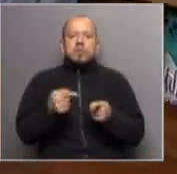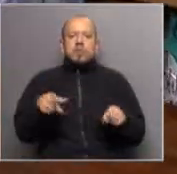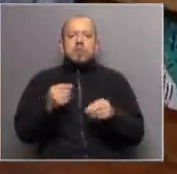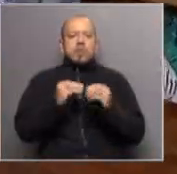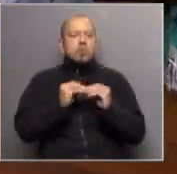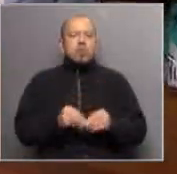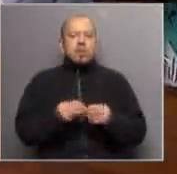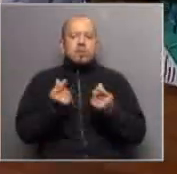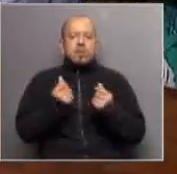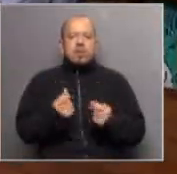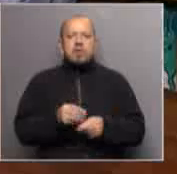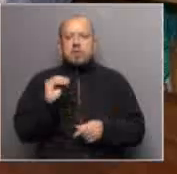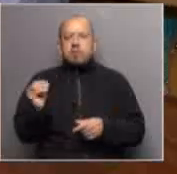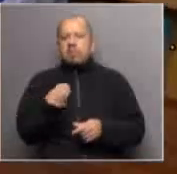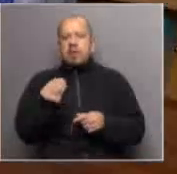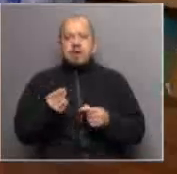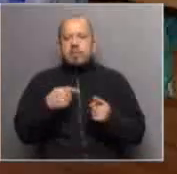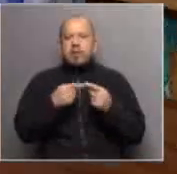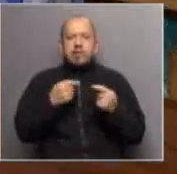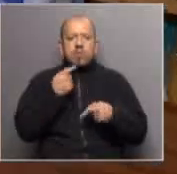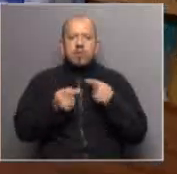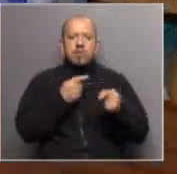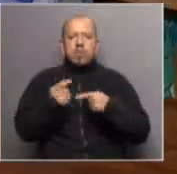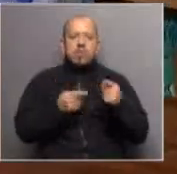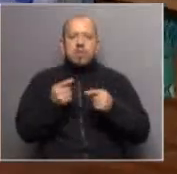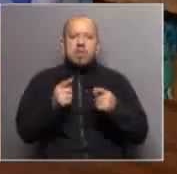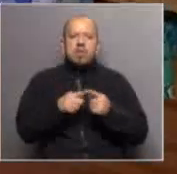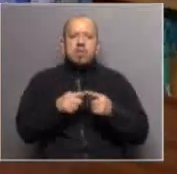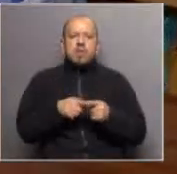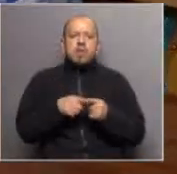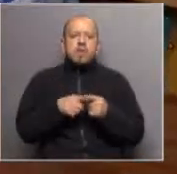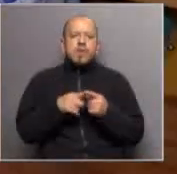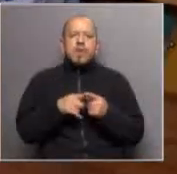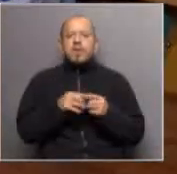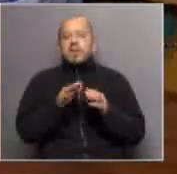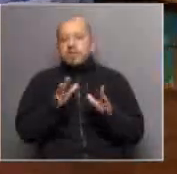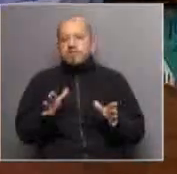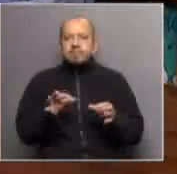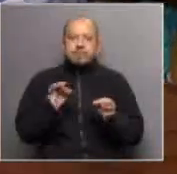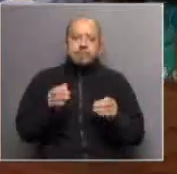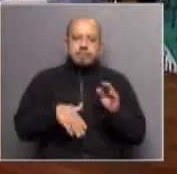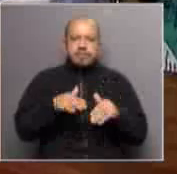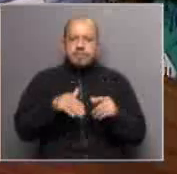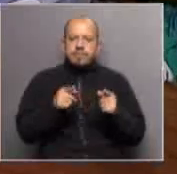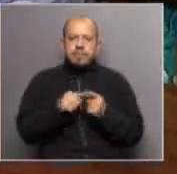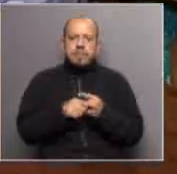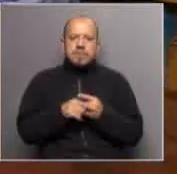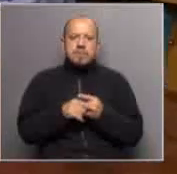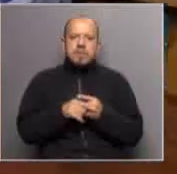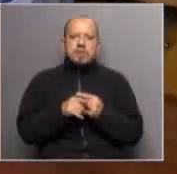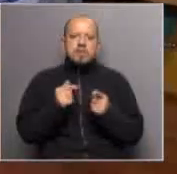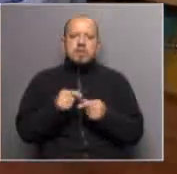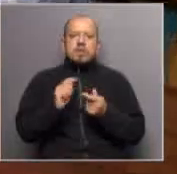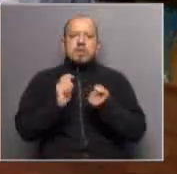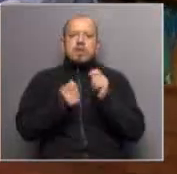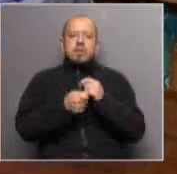cuentas? Es decir, ¿están perdiendo pero siguen remando para sobrevivir y emerger después? O, bueno, más o menos con esta reconversión que han